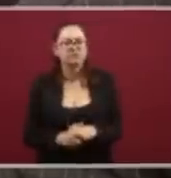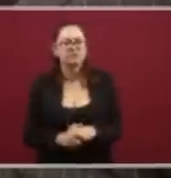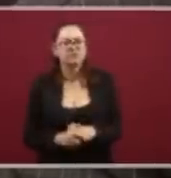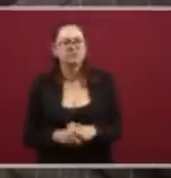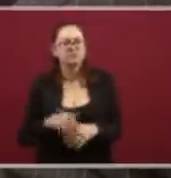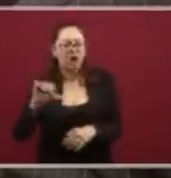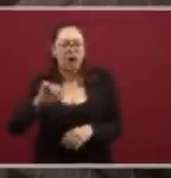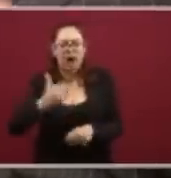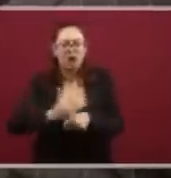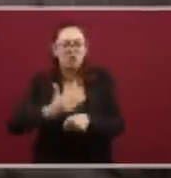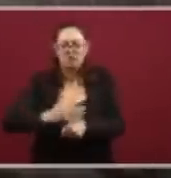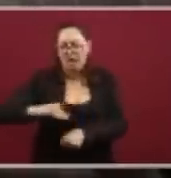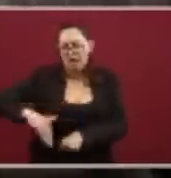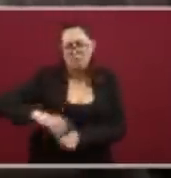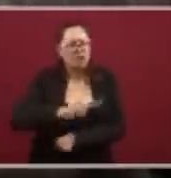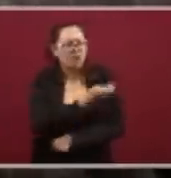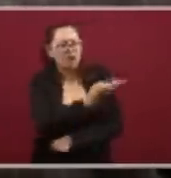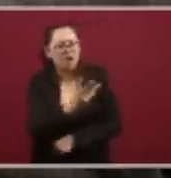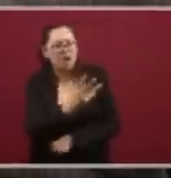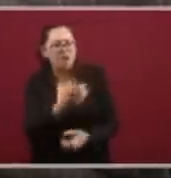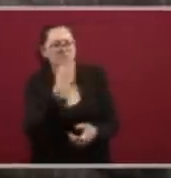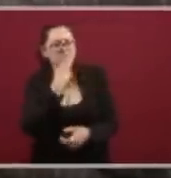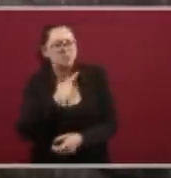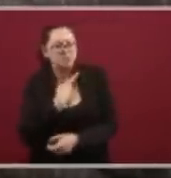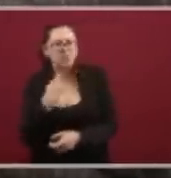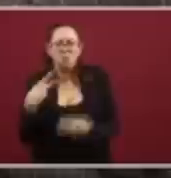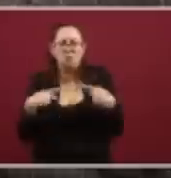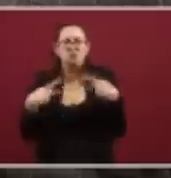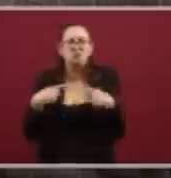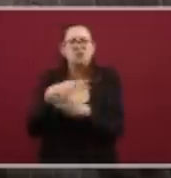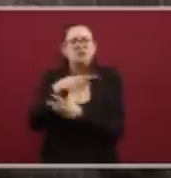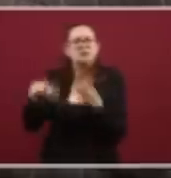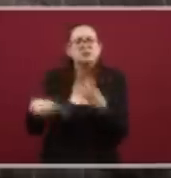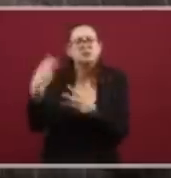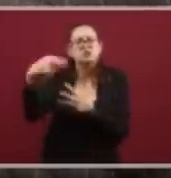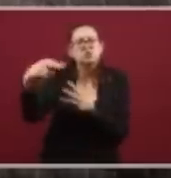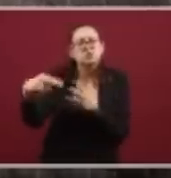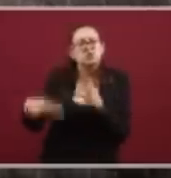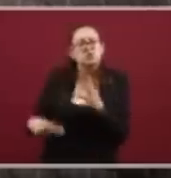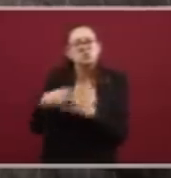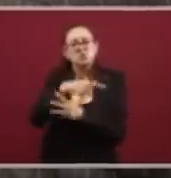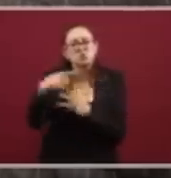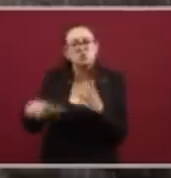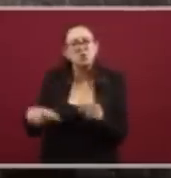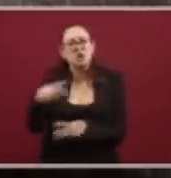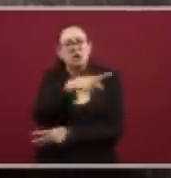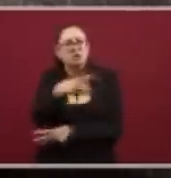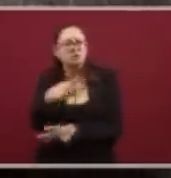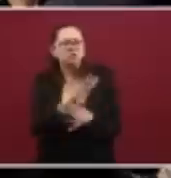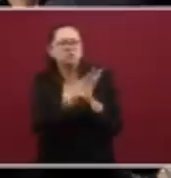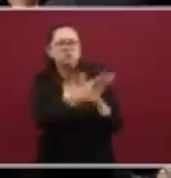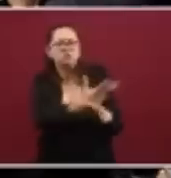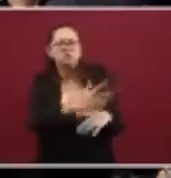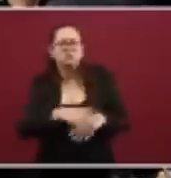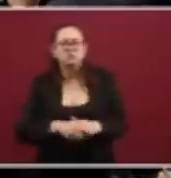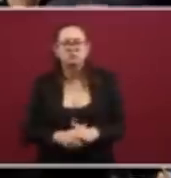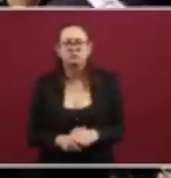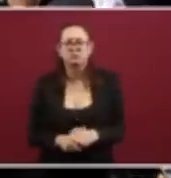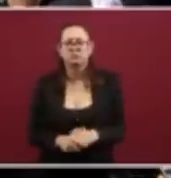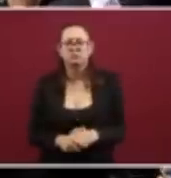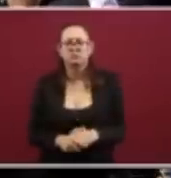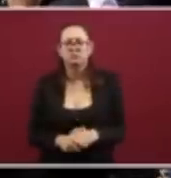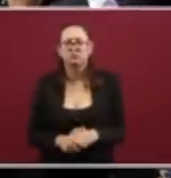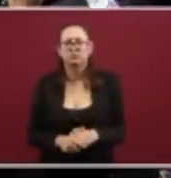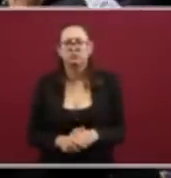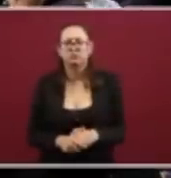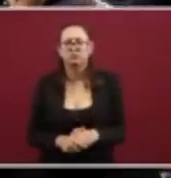conferencia que había ese tipo de personajes atrás del de este despojo de sus tierras